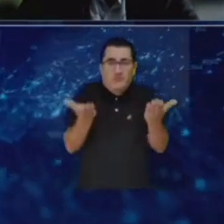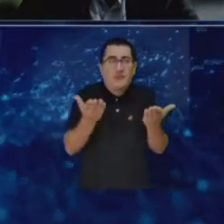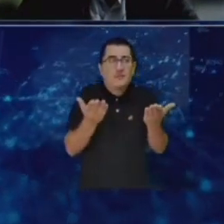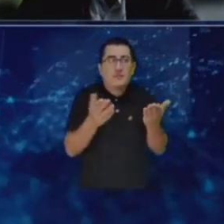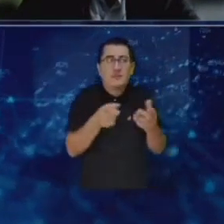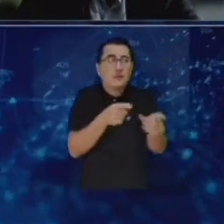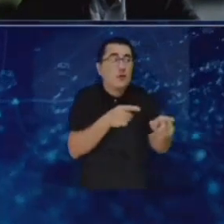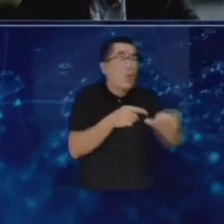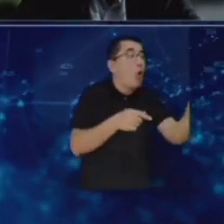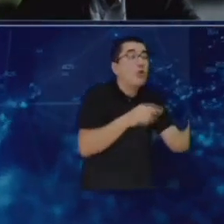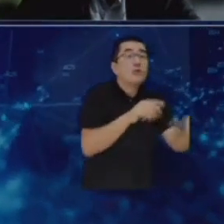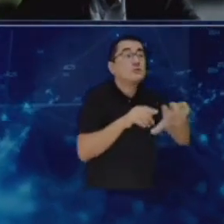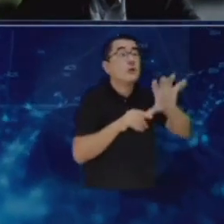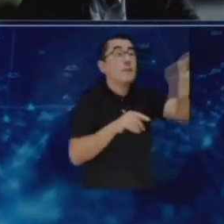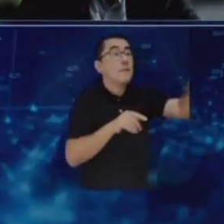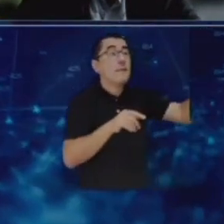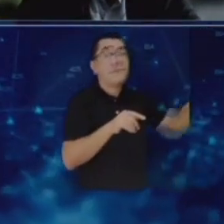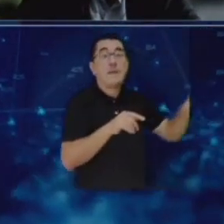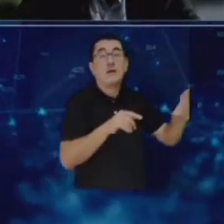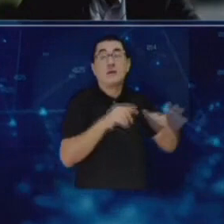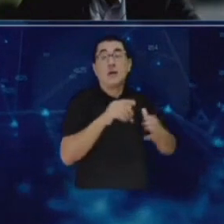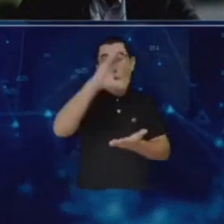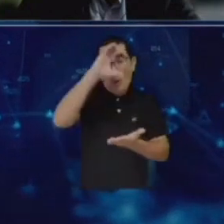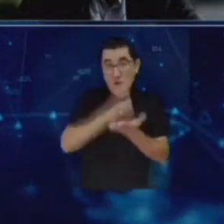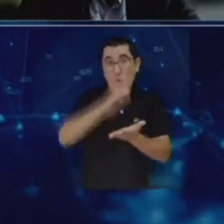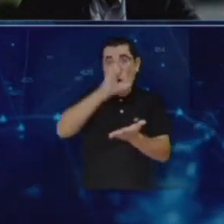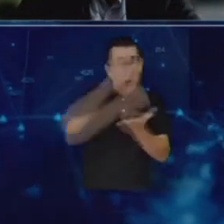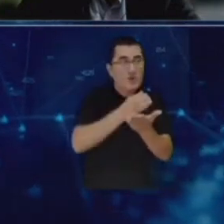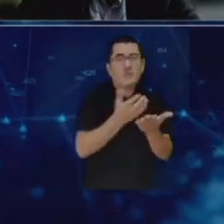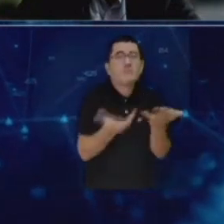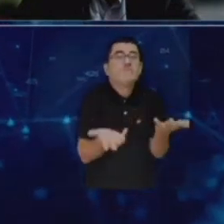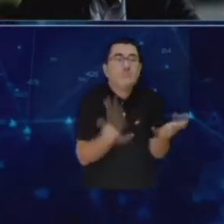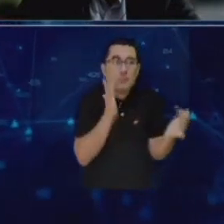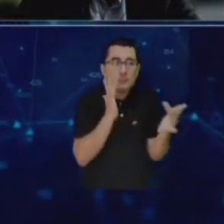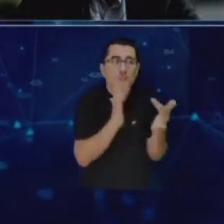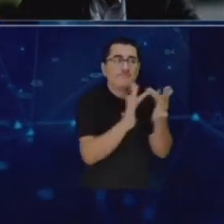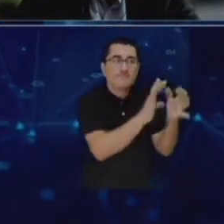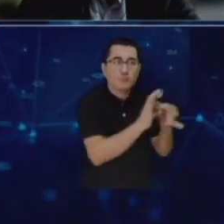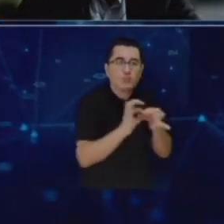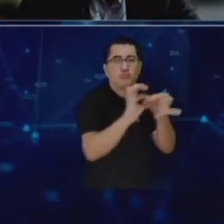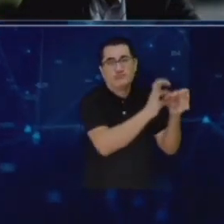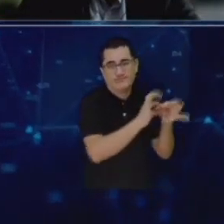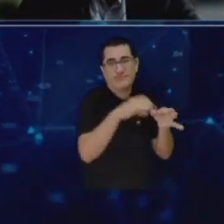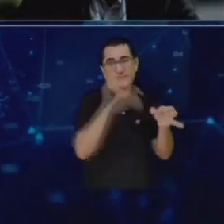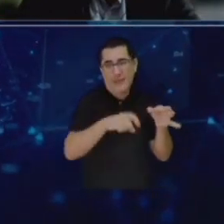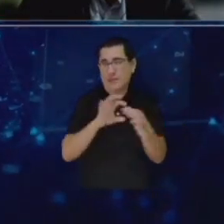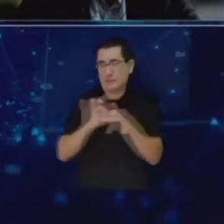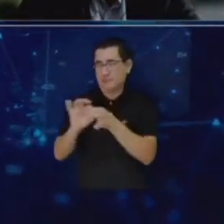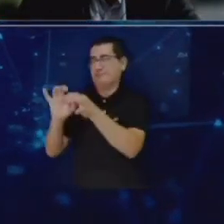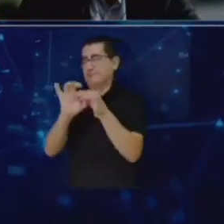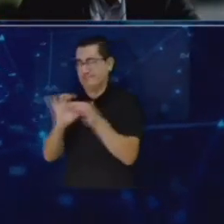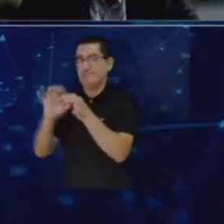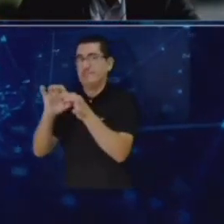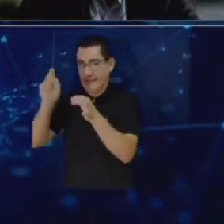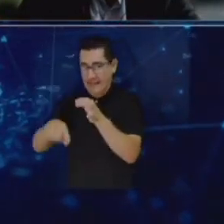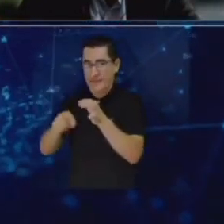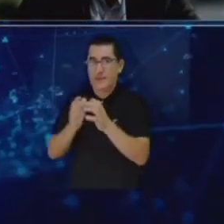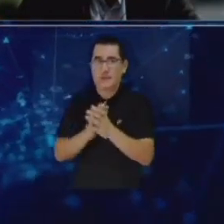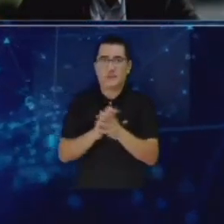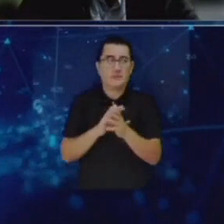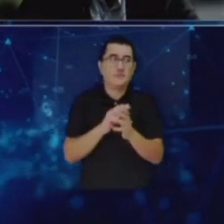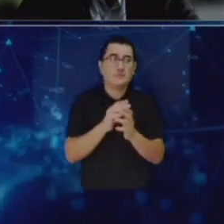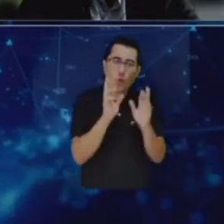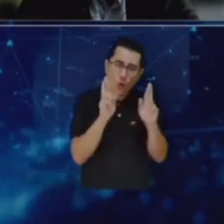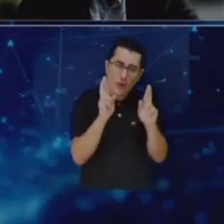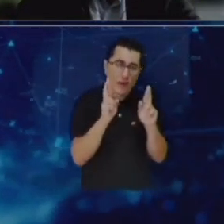en las otras regiones, por ello que es importante también mantener la capacidad de una posición